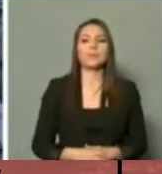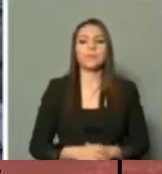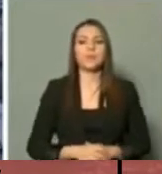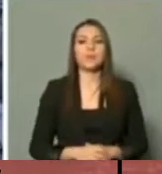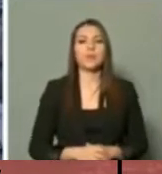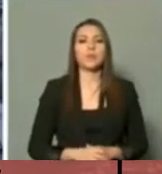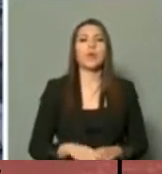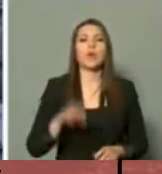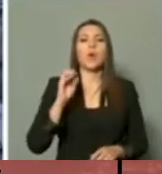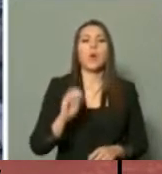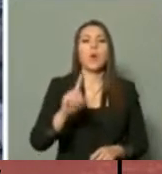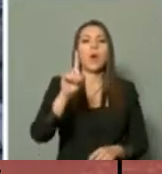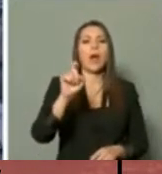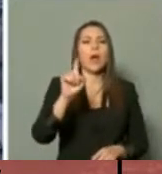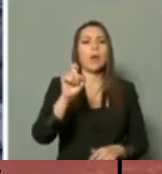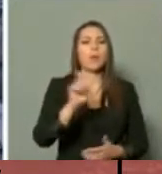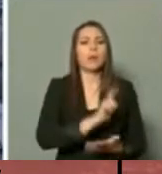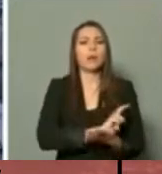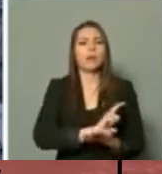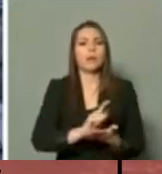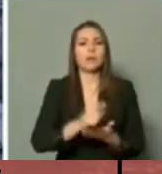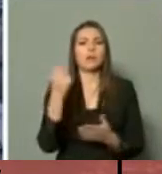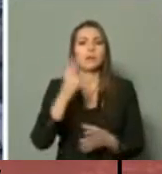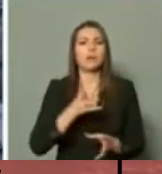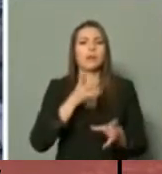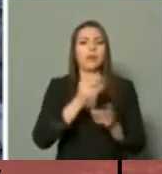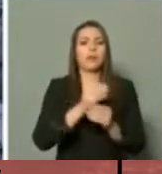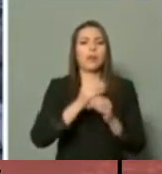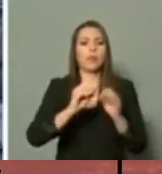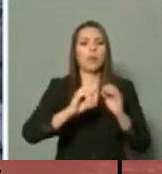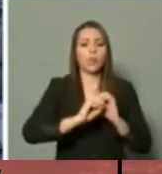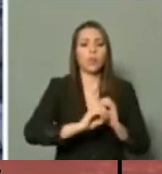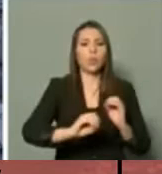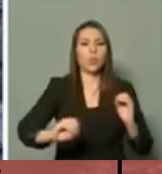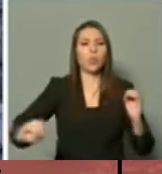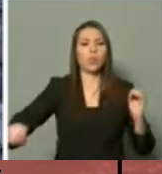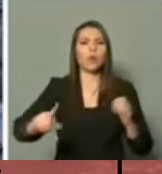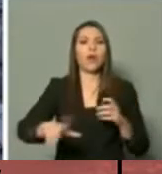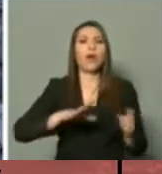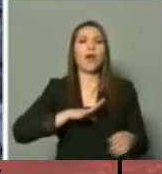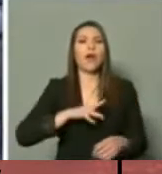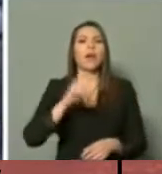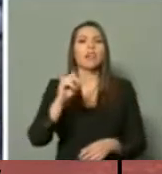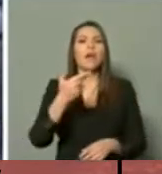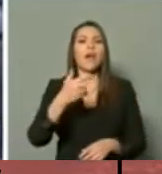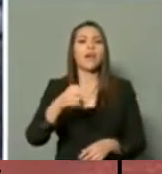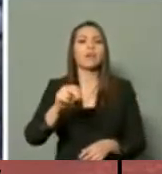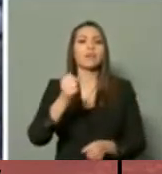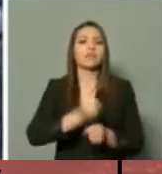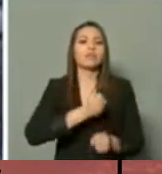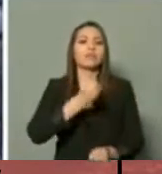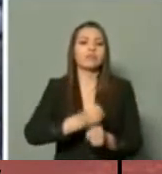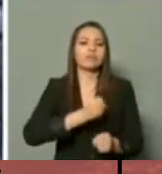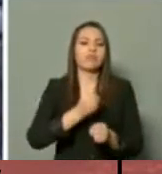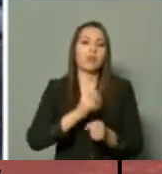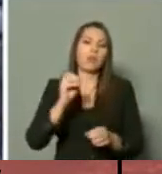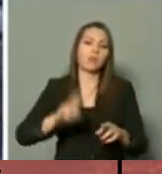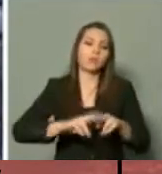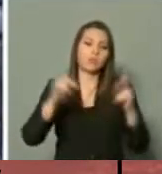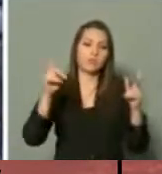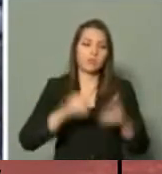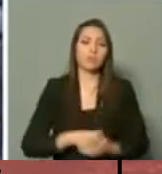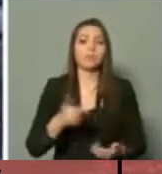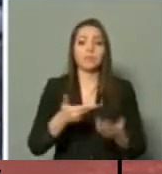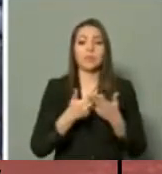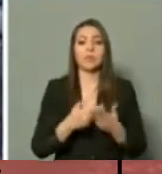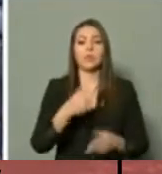del sistema de agua potable para reparar las tuberías que se encuentren dañadas. Candidata, le restan